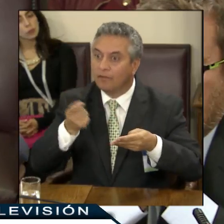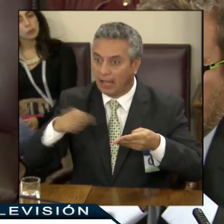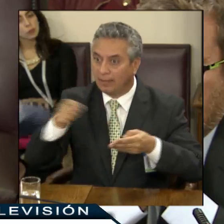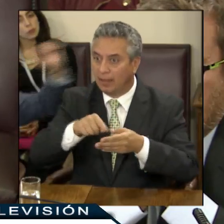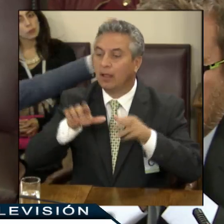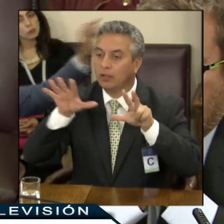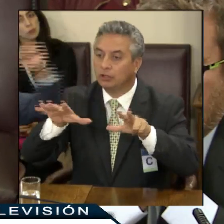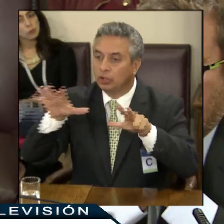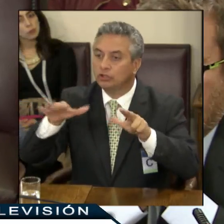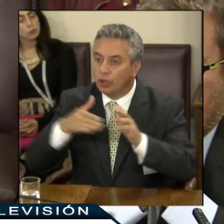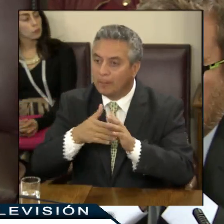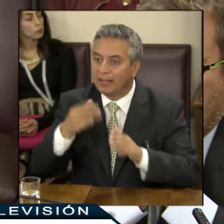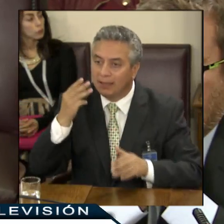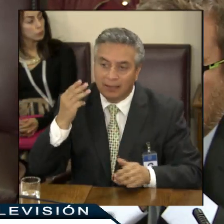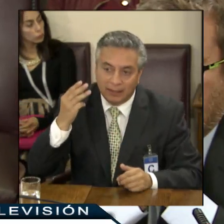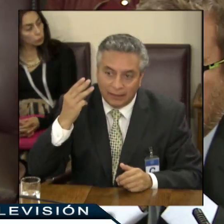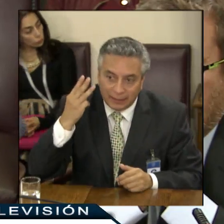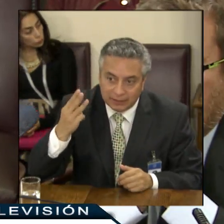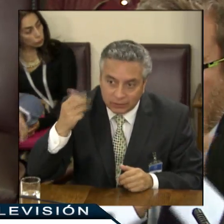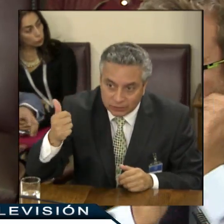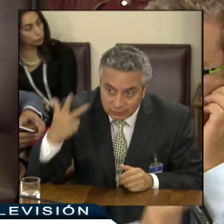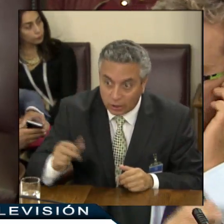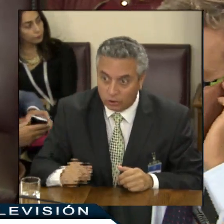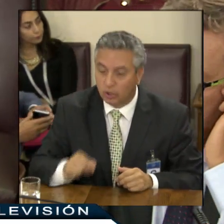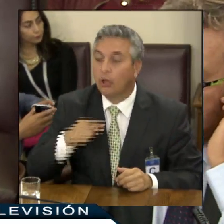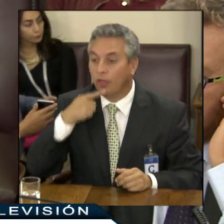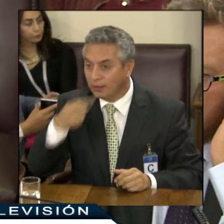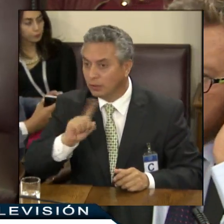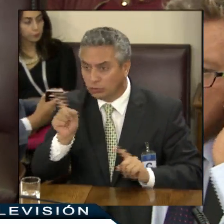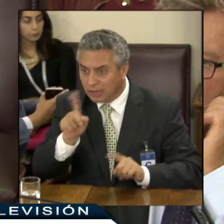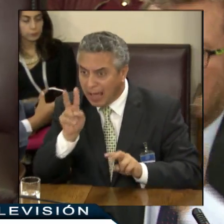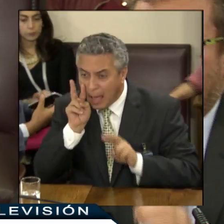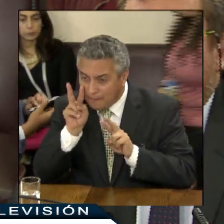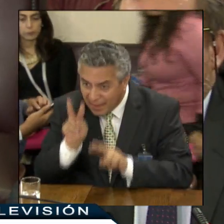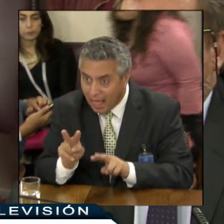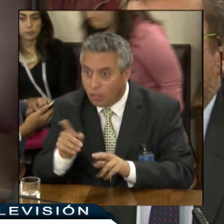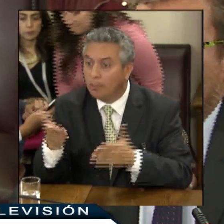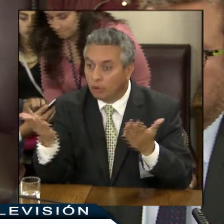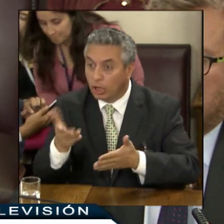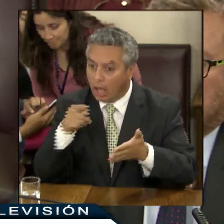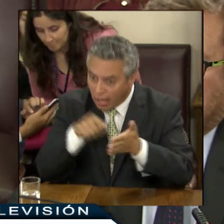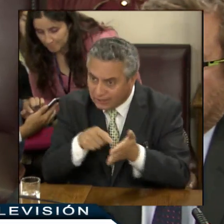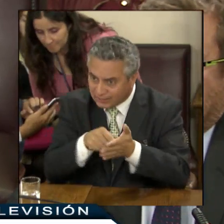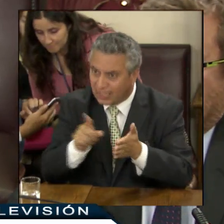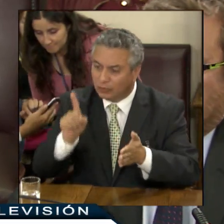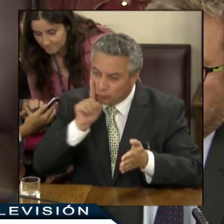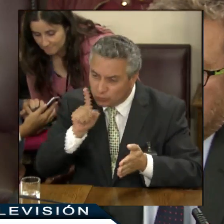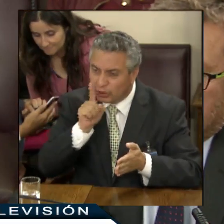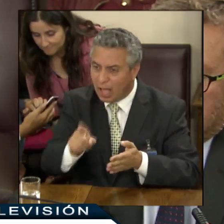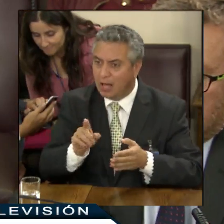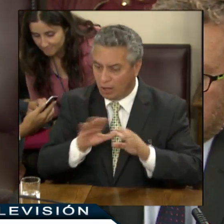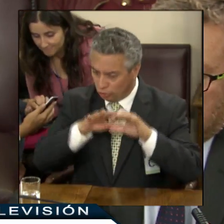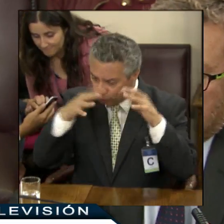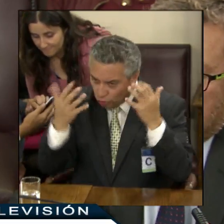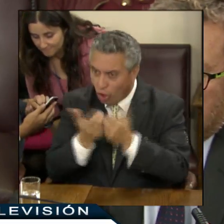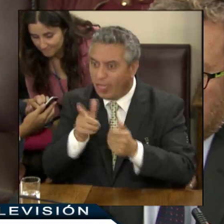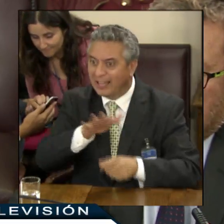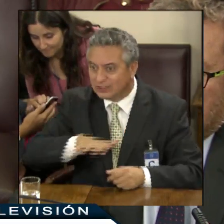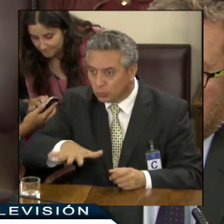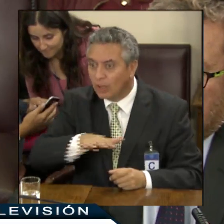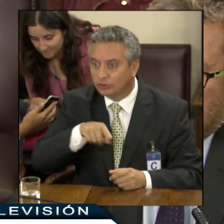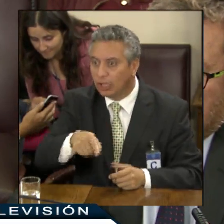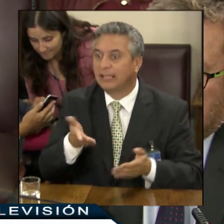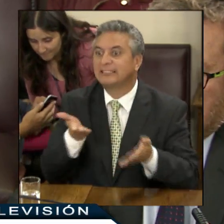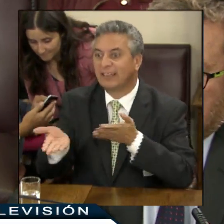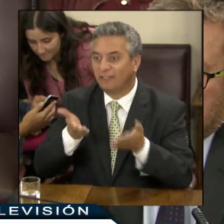la 18838 no se ha mirado como se debe mirar puesto que allí están gobernadas todas las situaciones relativas a